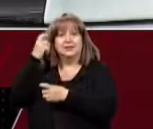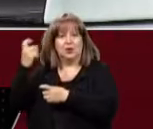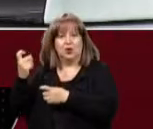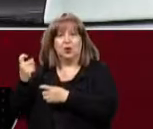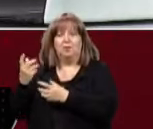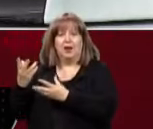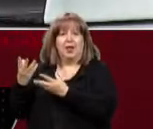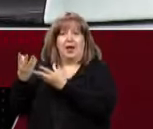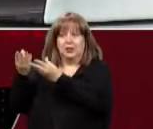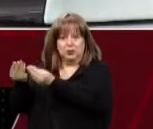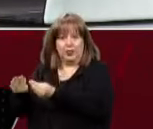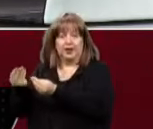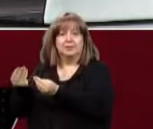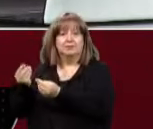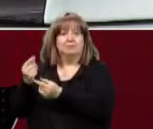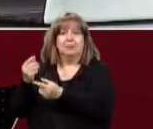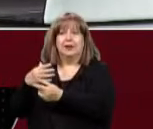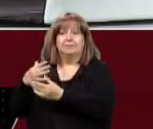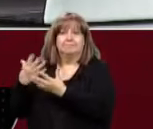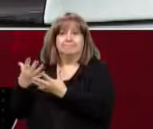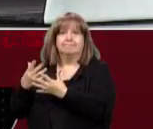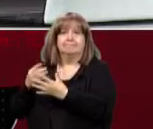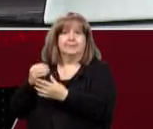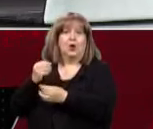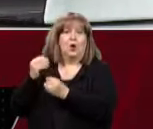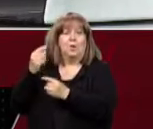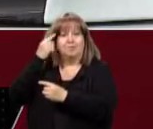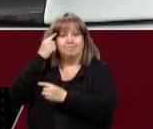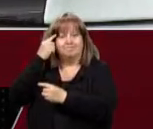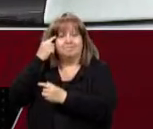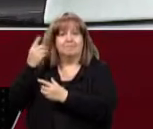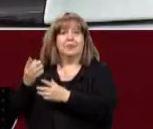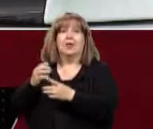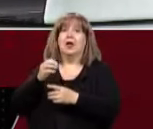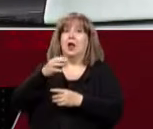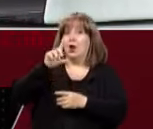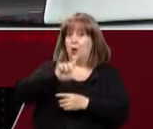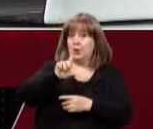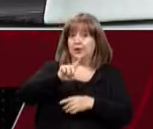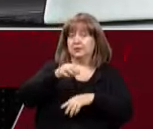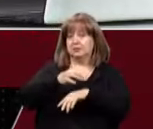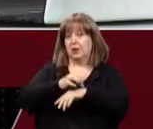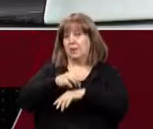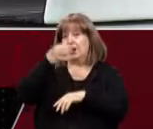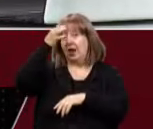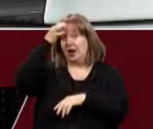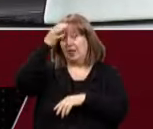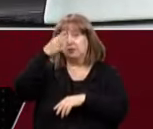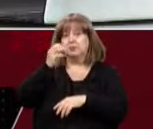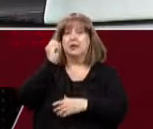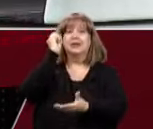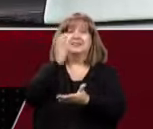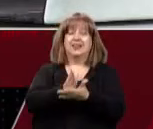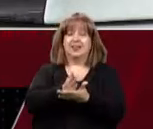emocional. Pero bueno, habrá que esperar el próximo lunes, entonces está previsto que al mediodía se conozca finalmente la